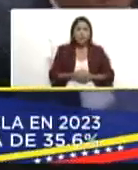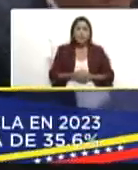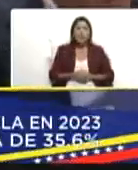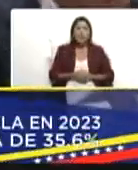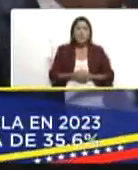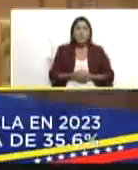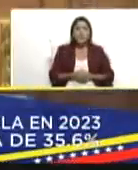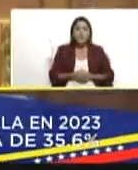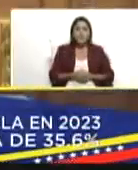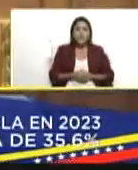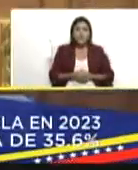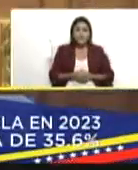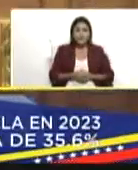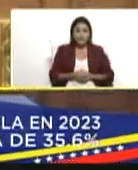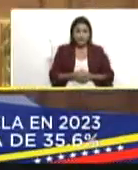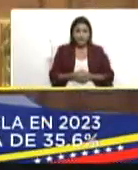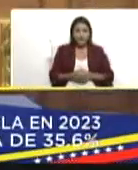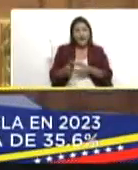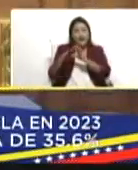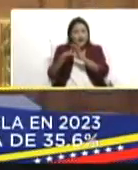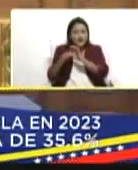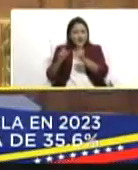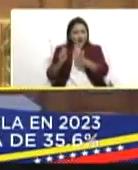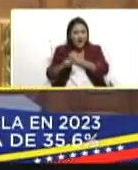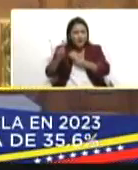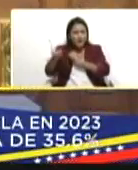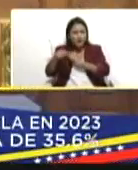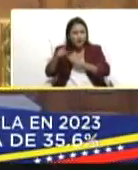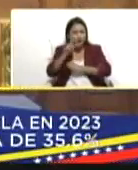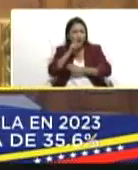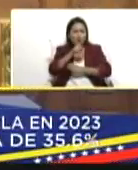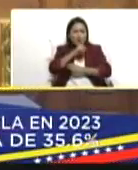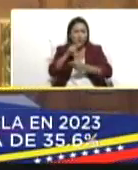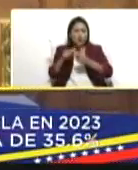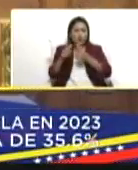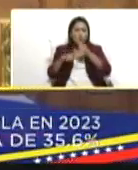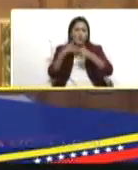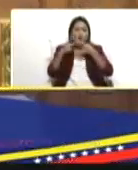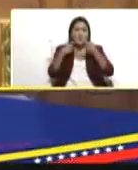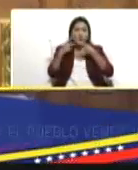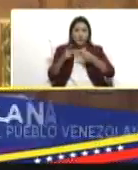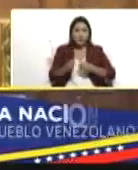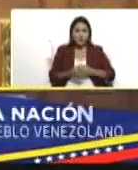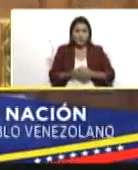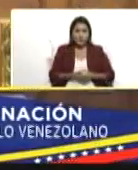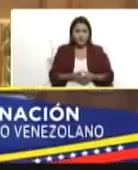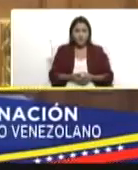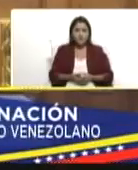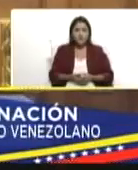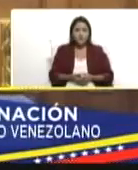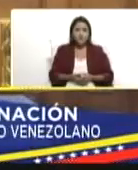Alianza para el cambio se llama el de